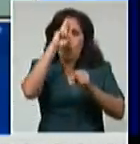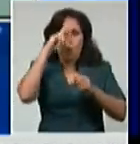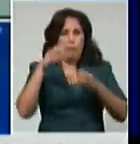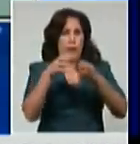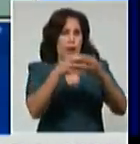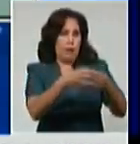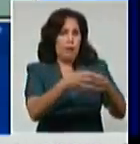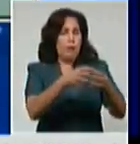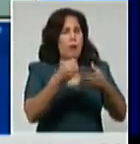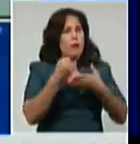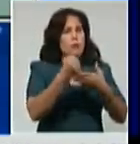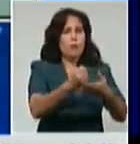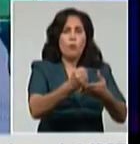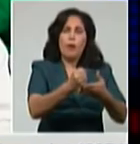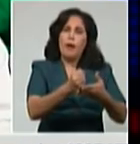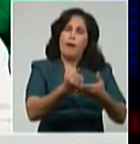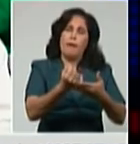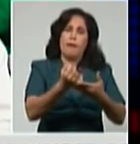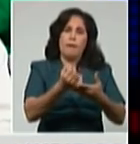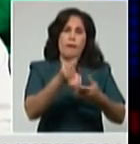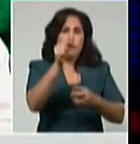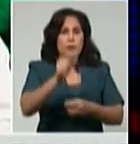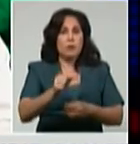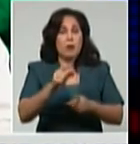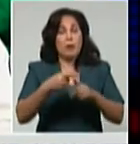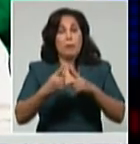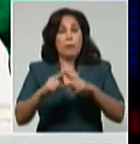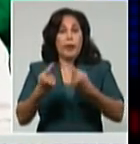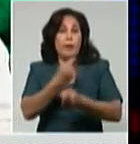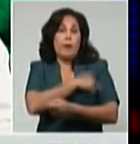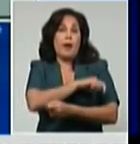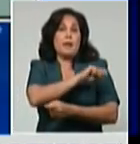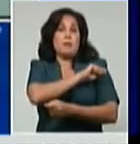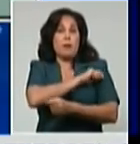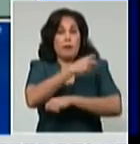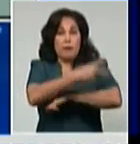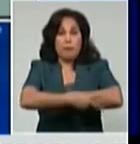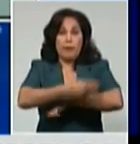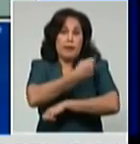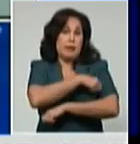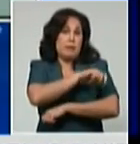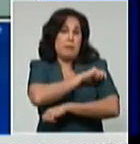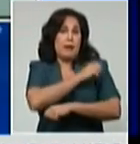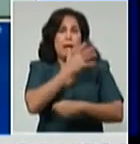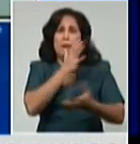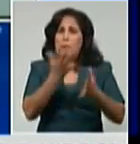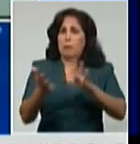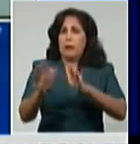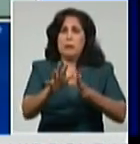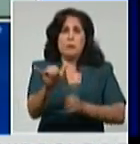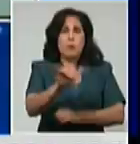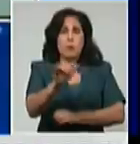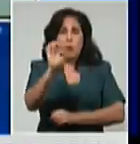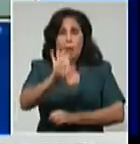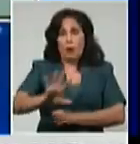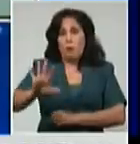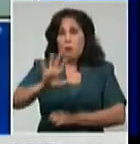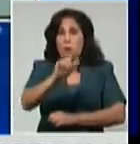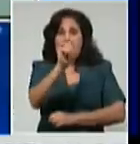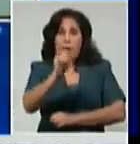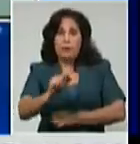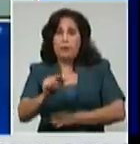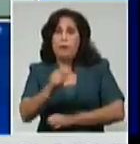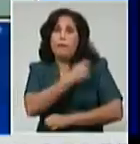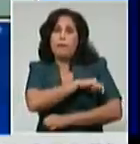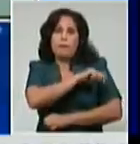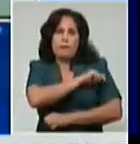brigadas nuestras. Y España pues tiene una situación similar desde el punto de vista del